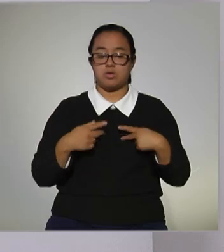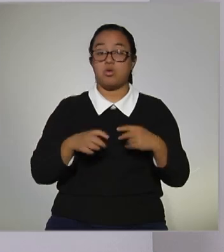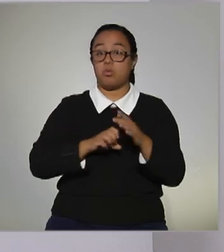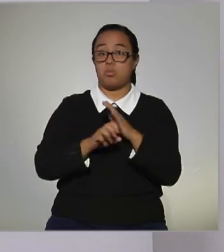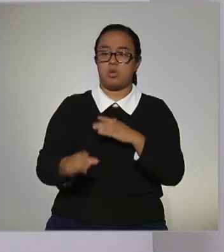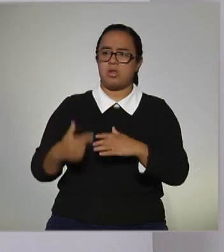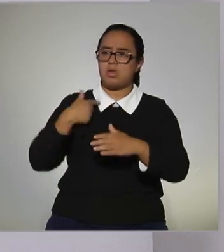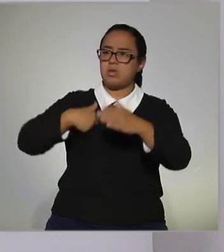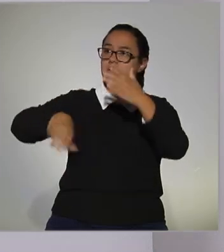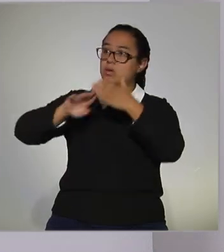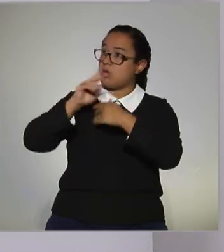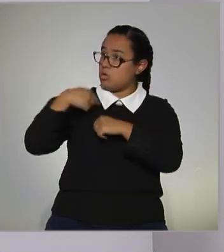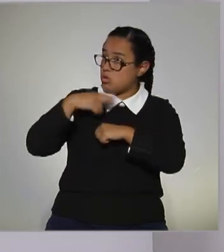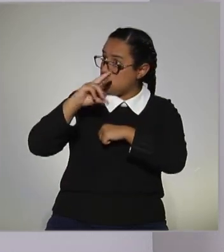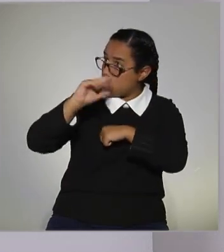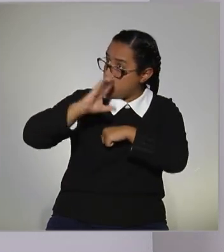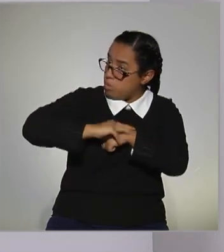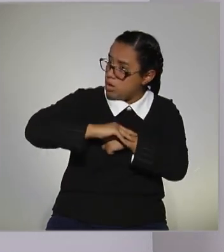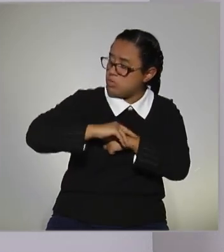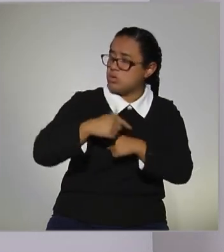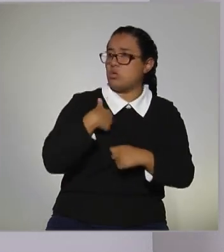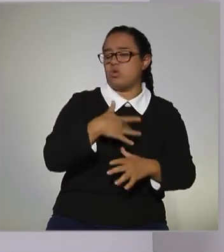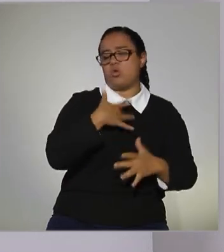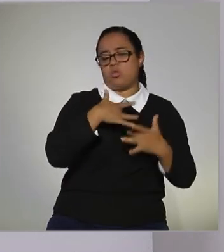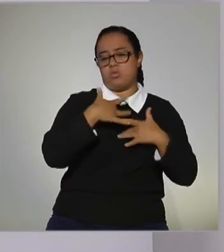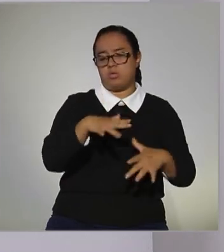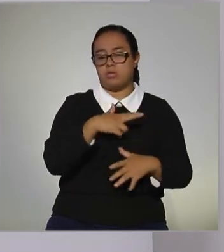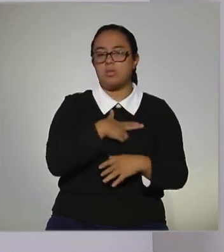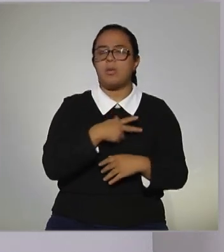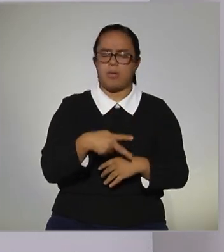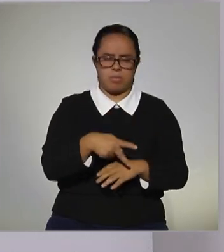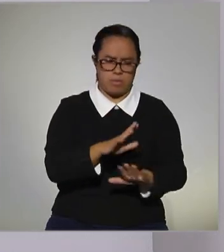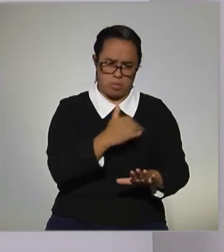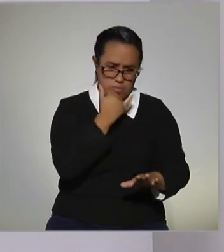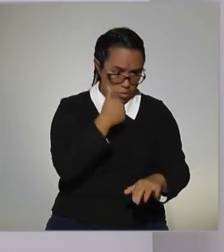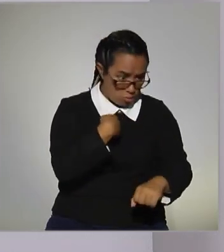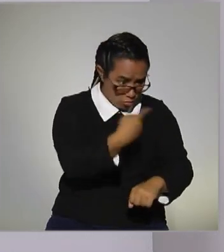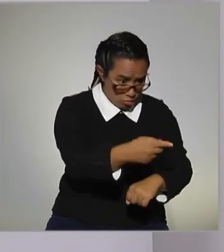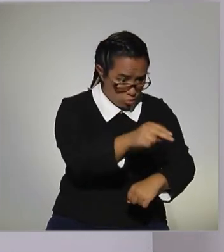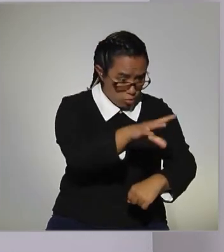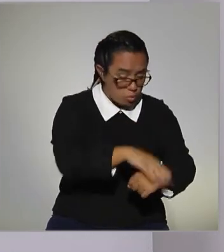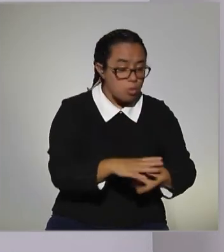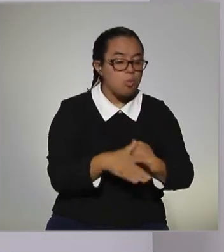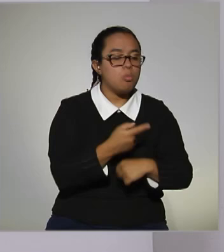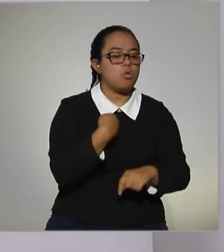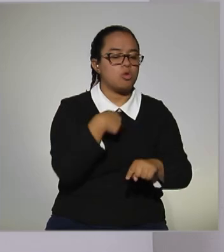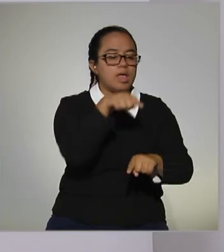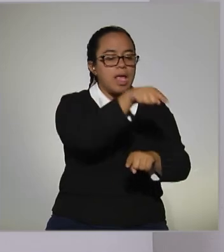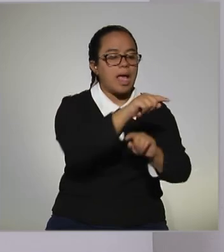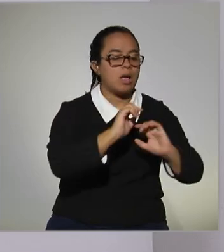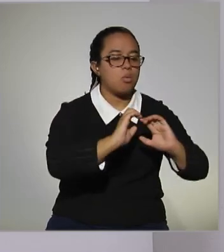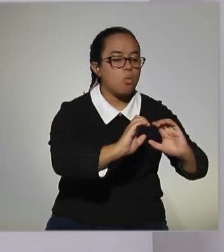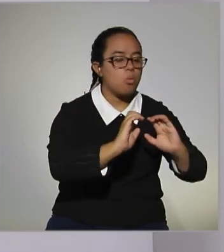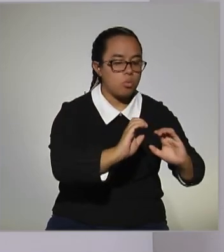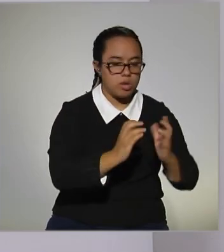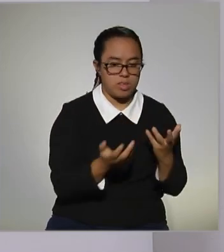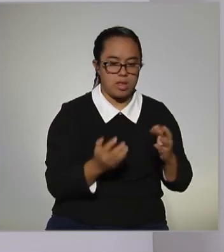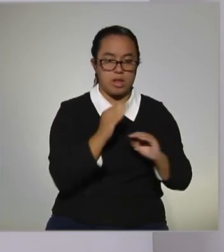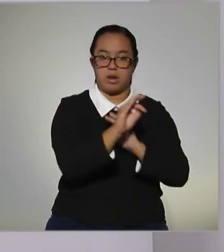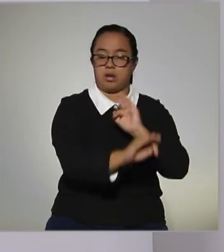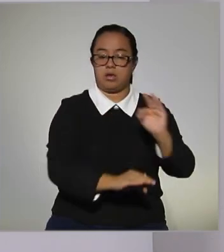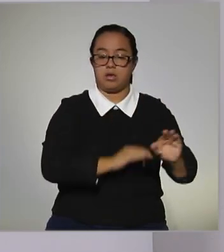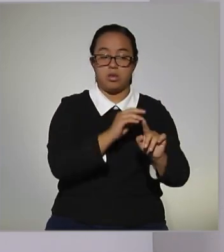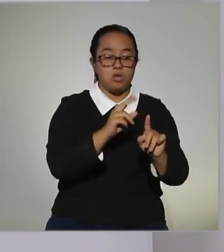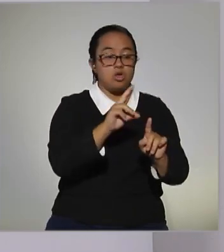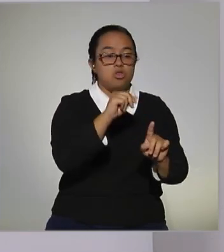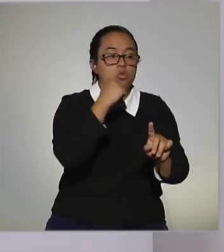que no me dieras permiso. Bueno, ¿sabes qué? Pues no te di permiso porque te cuidé, porque era mi forma de decir te protejo, es mi forma de decir